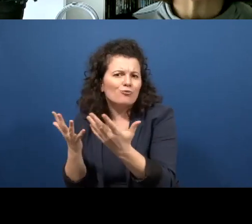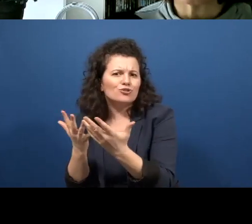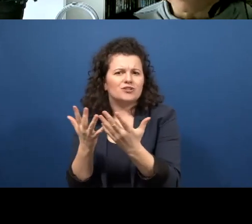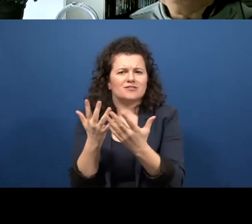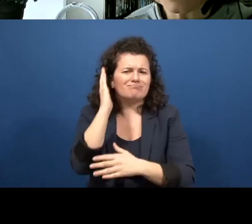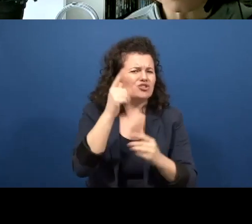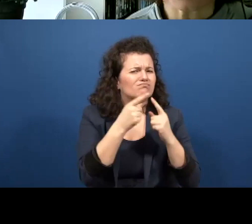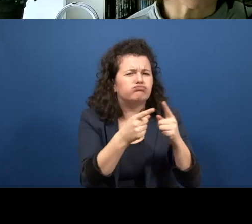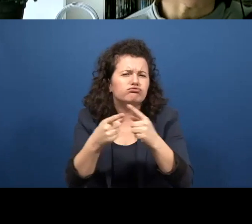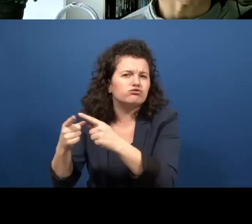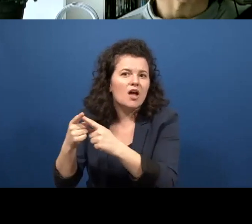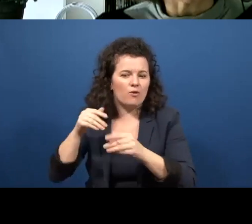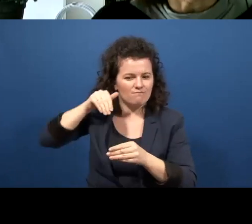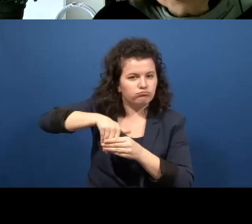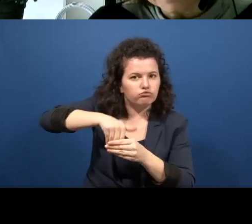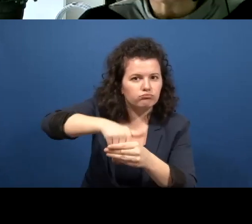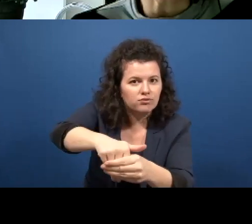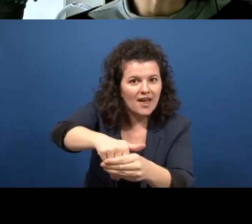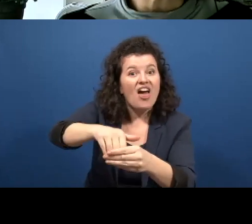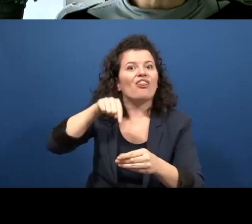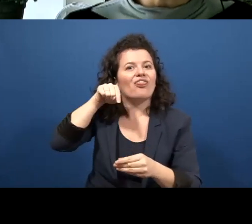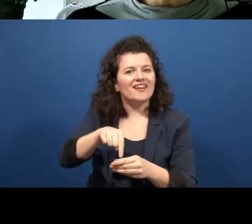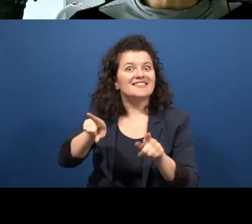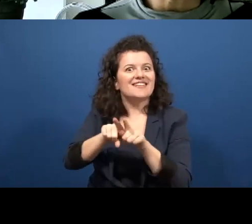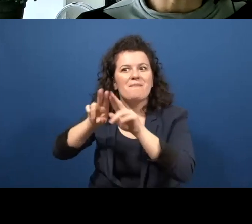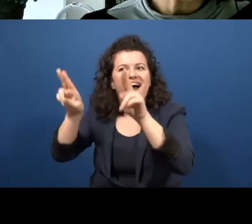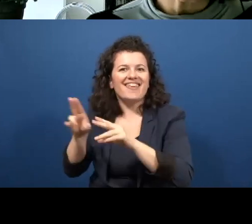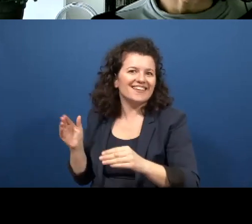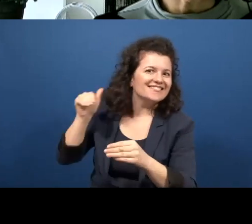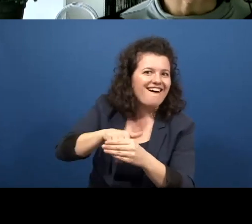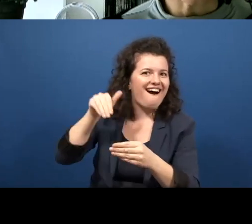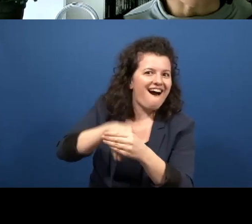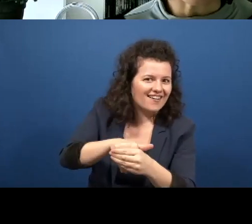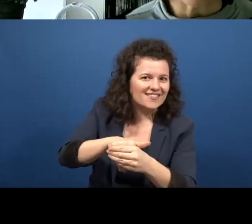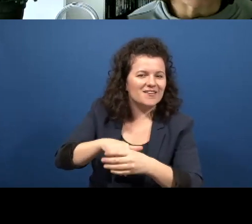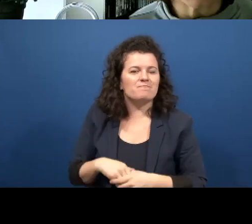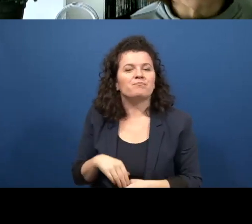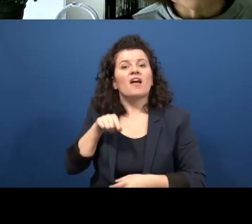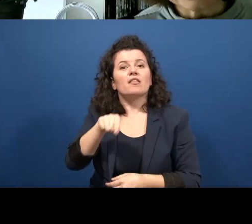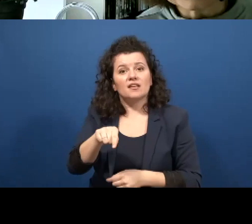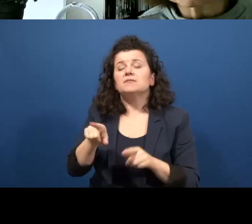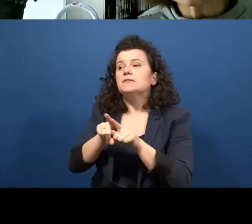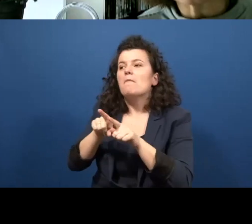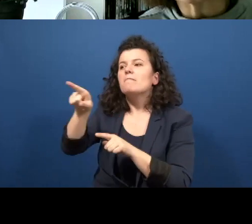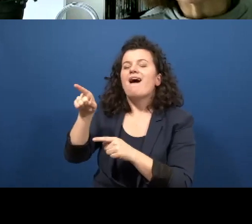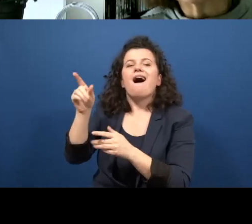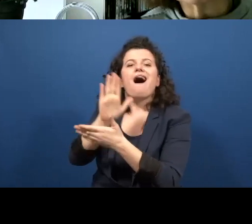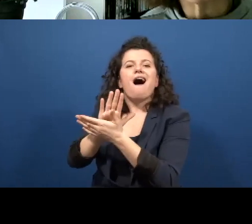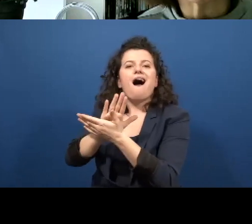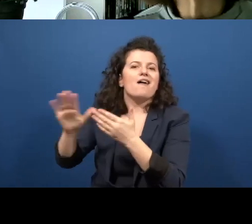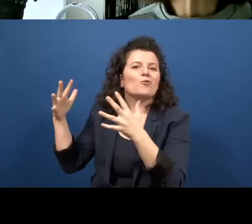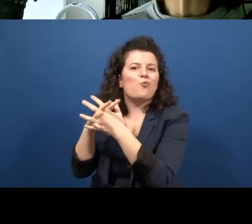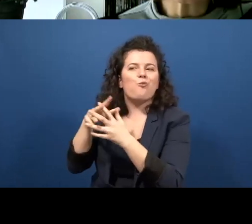discursos en signos internacionales a nuestro repositorio de discursos, que ahí se puede buscar para práctica.